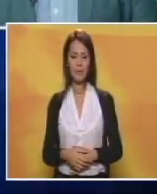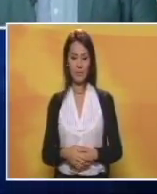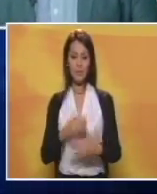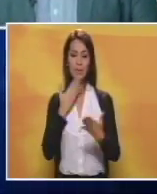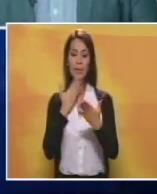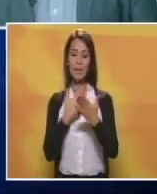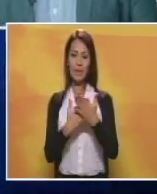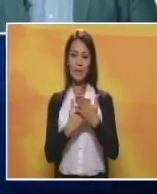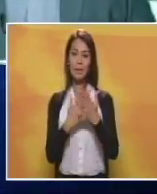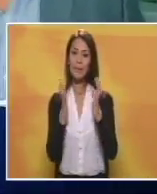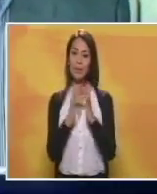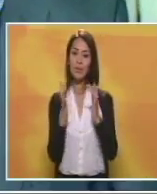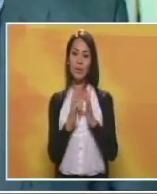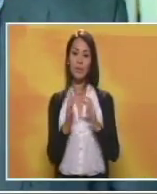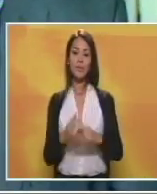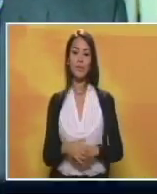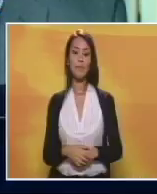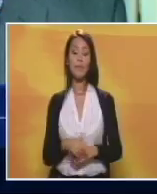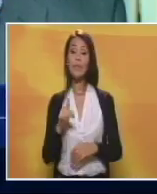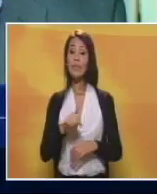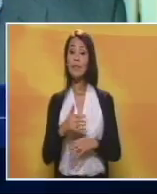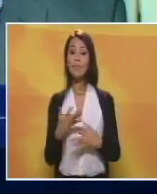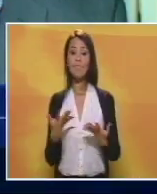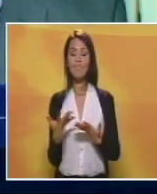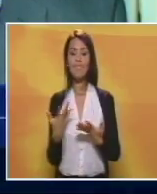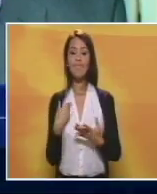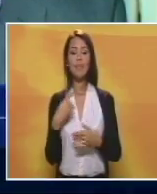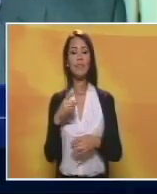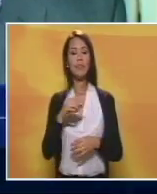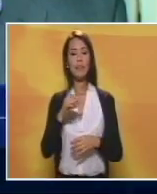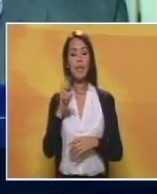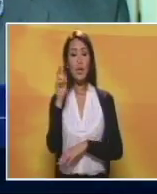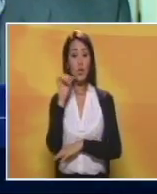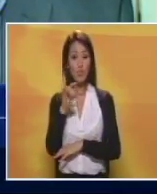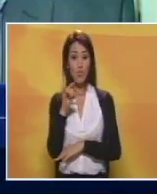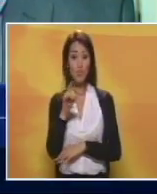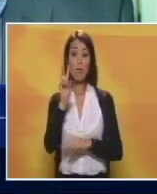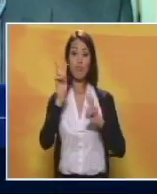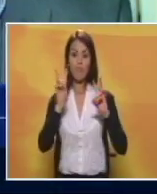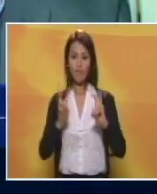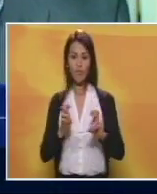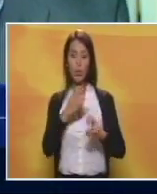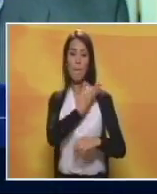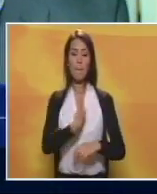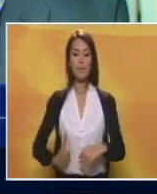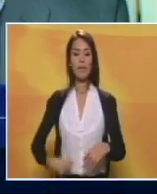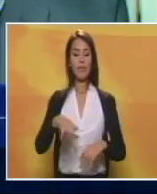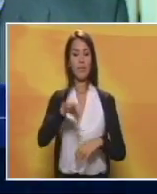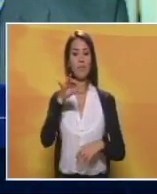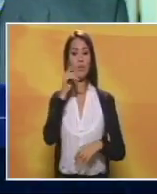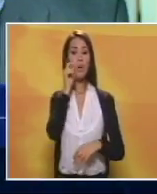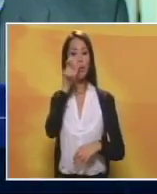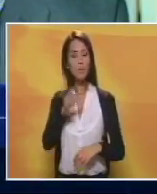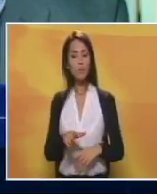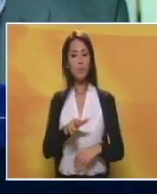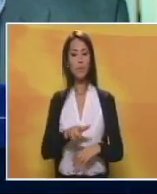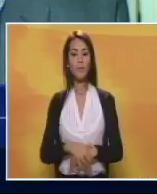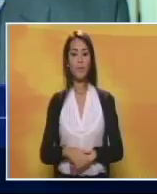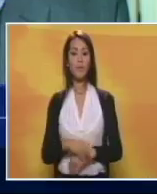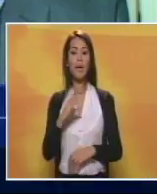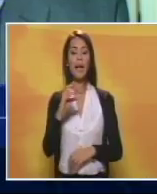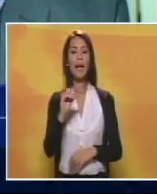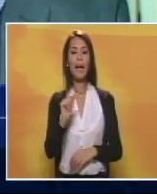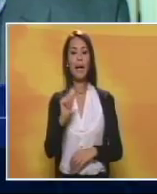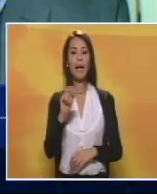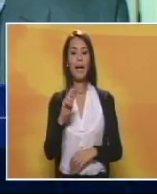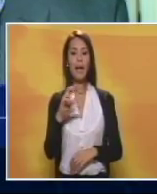Gracias, colegas. Costa Rica amanece este lunes con nuevo presidente electo. Se trata del oficialista Carlos Alvarado Quesada,